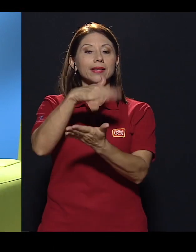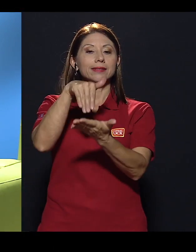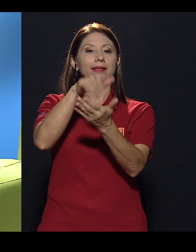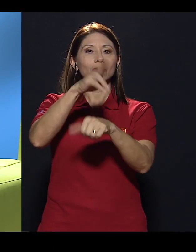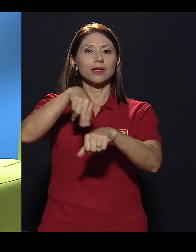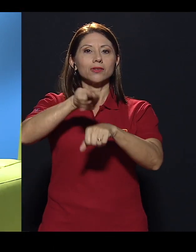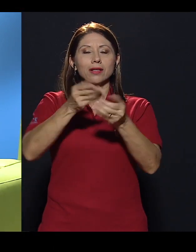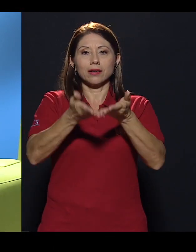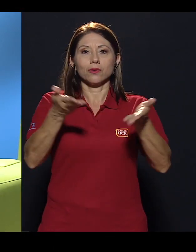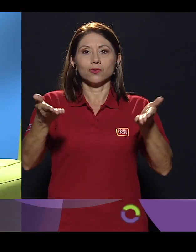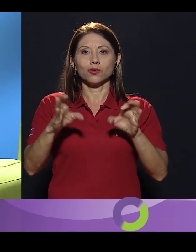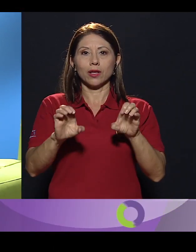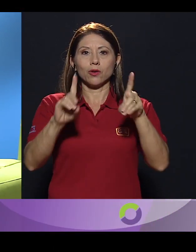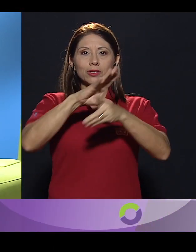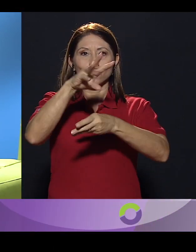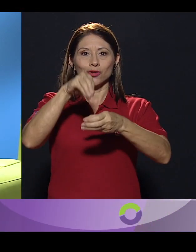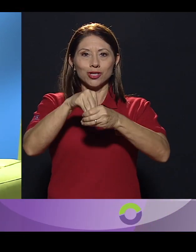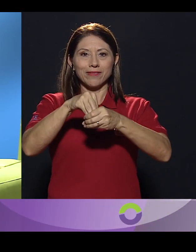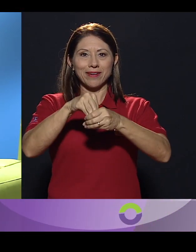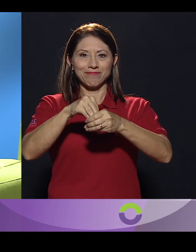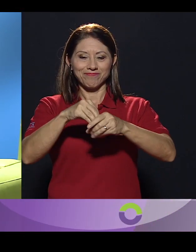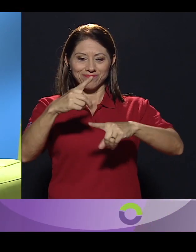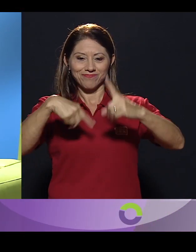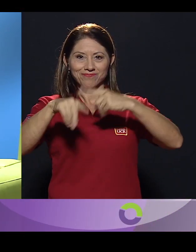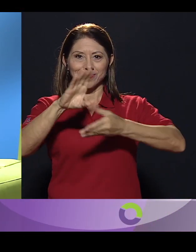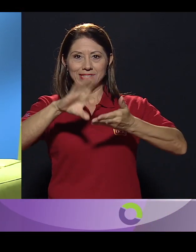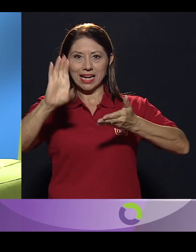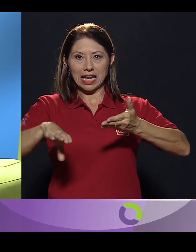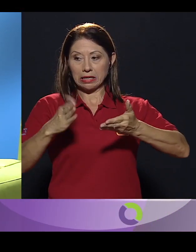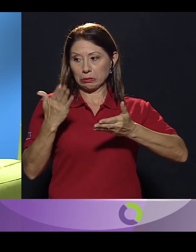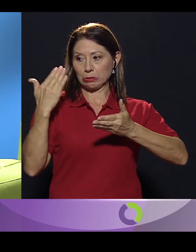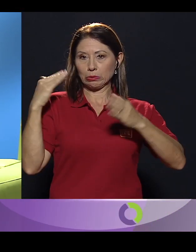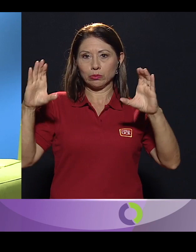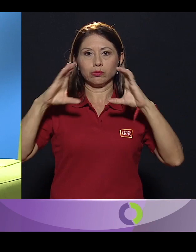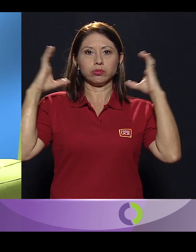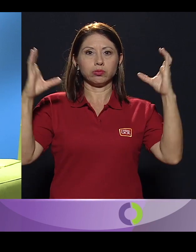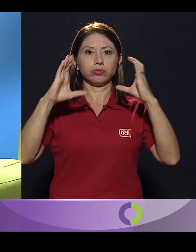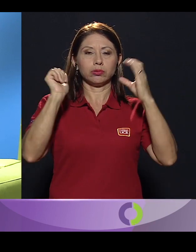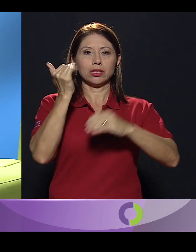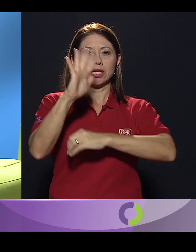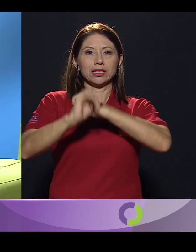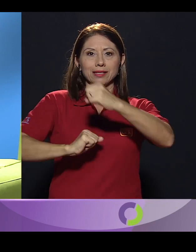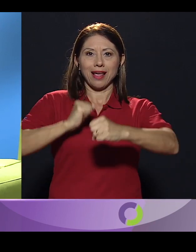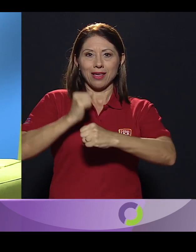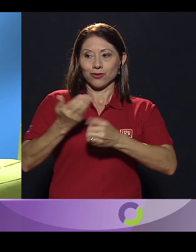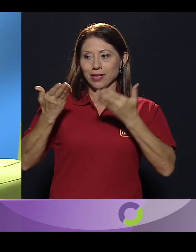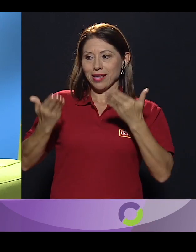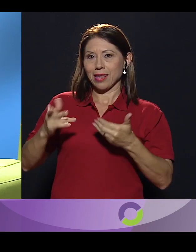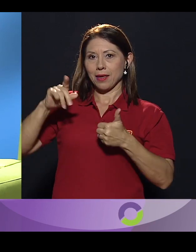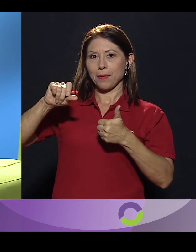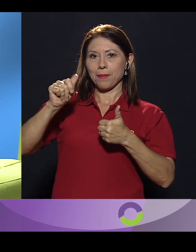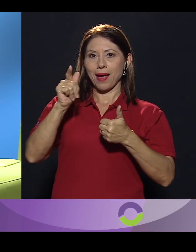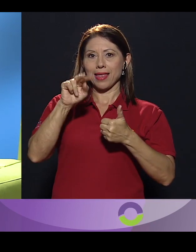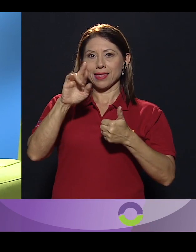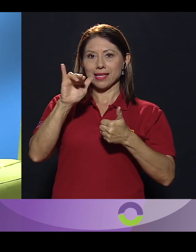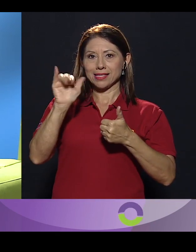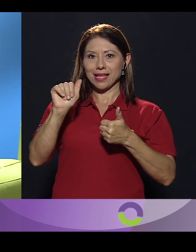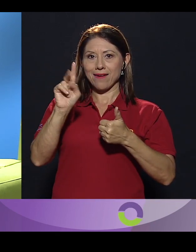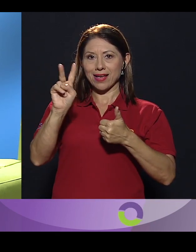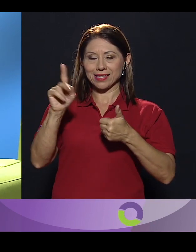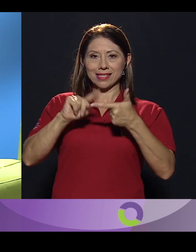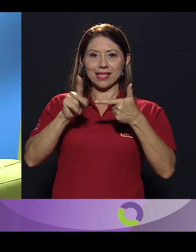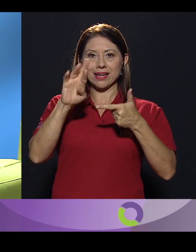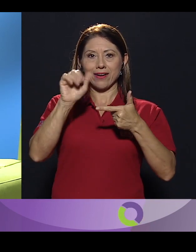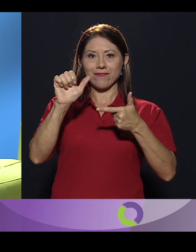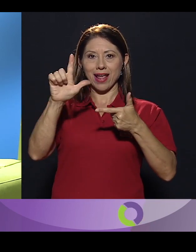El Centro Nacional de Recursos para la Educación Inclusiva, CENAREC, conmemoró recientemente sus 15 años y nos acompañan Patricia Vázquez